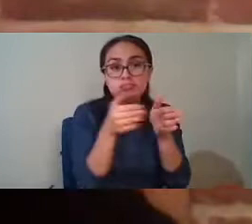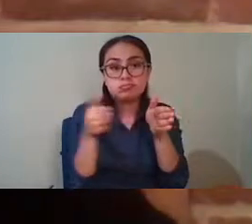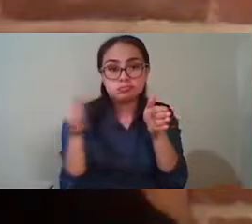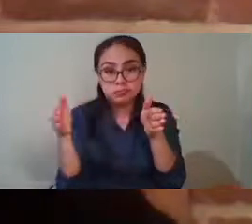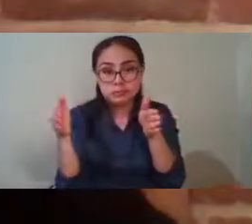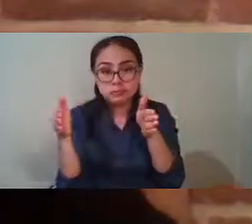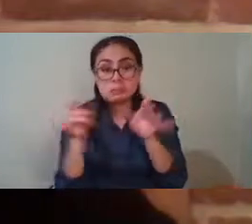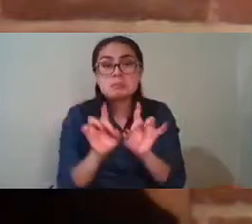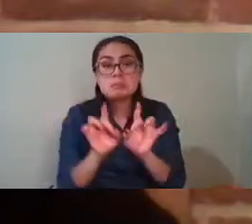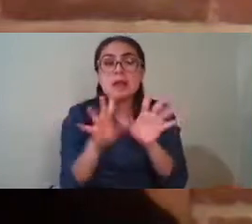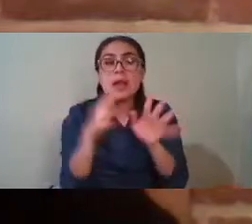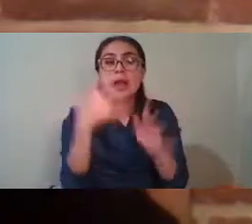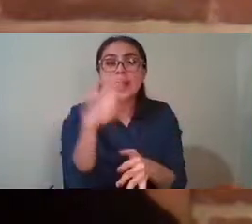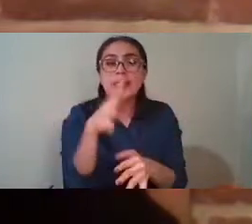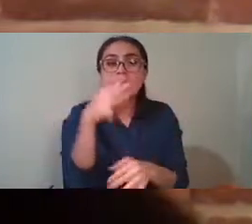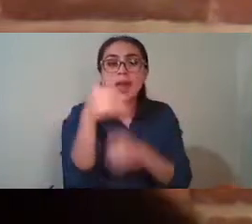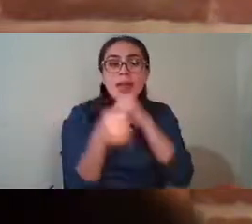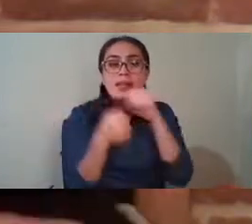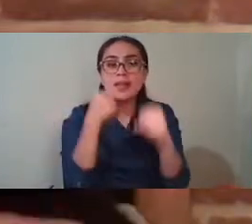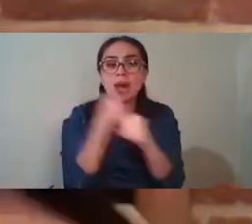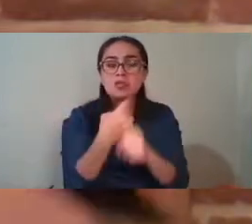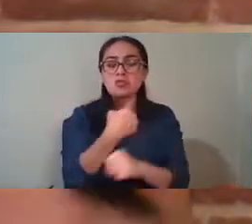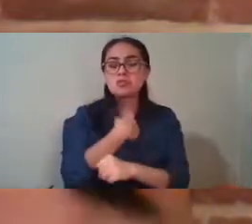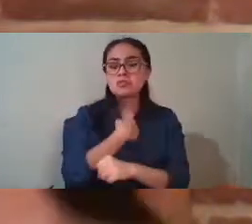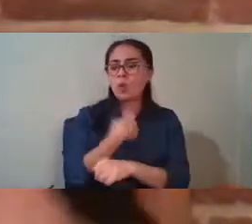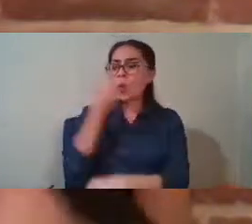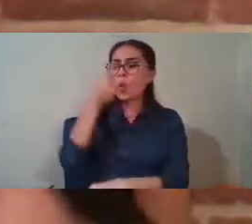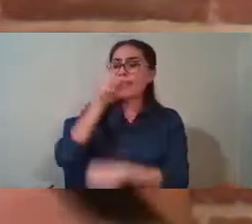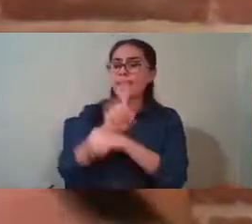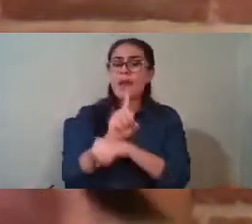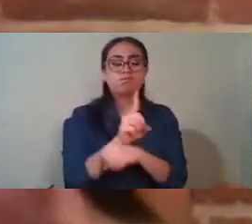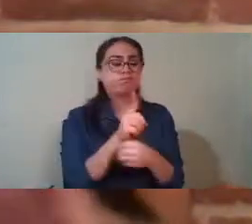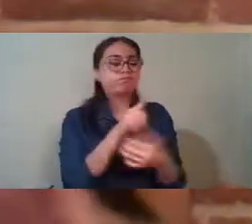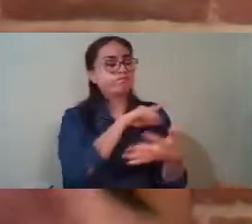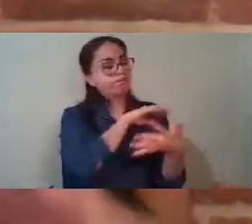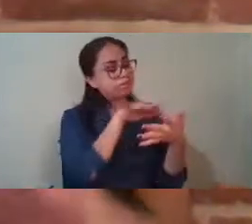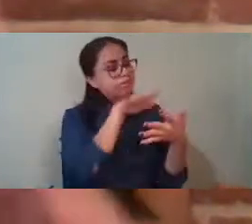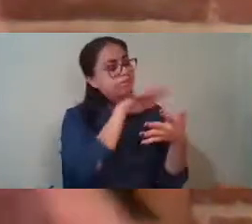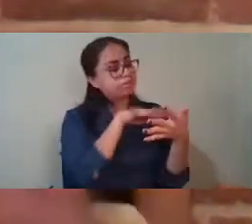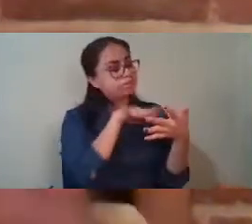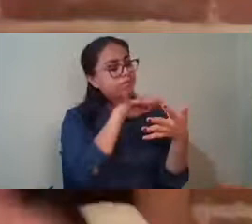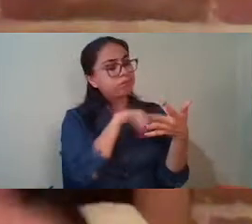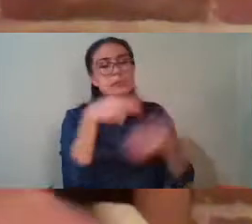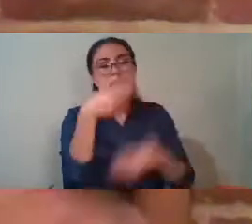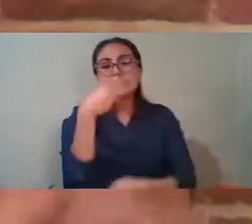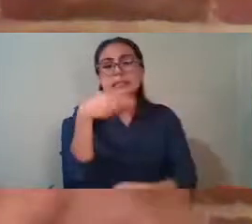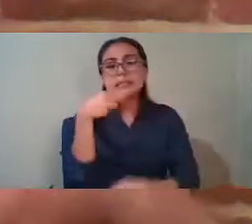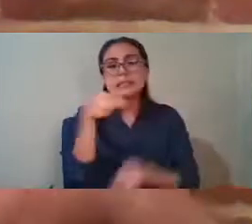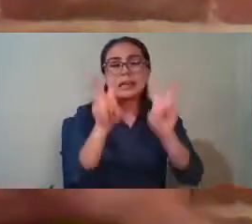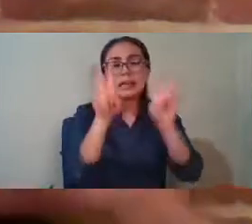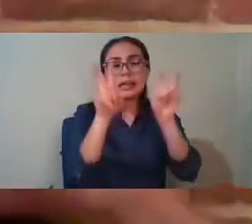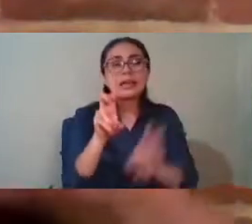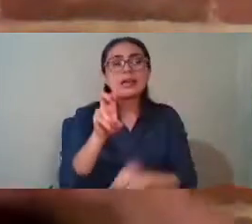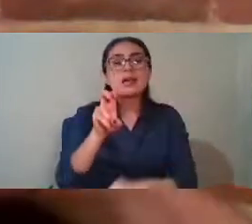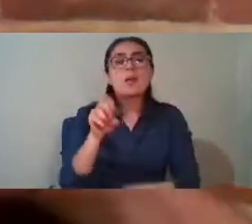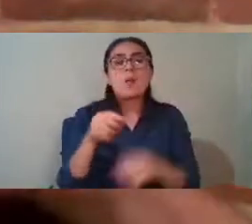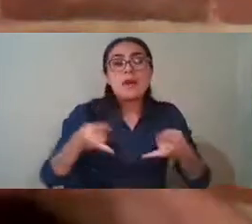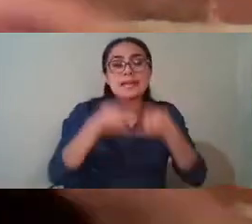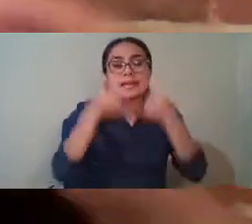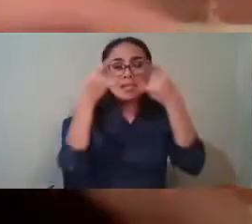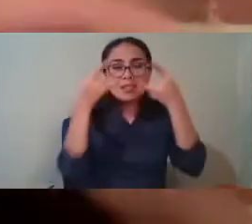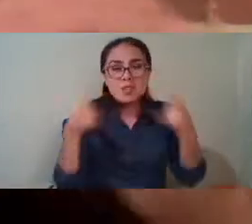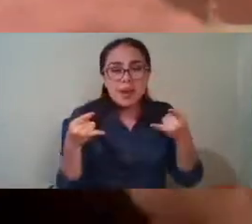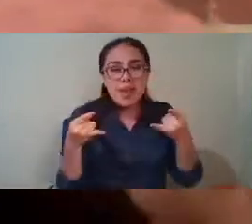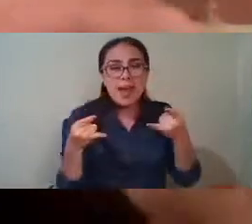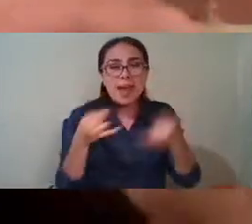10, un día, leyendo un libro apasionante que es el libro de los mitos hebreos de Grace,